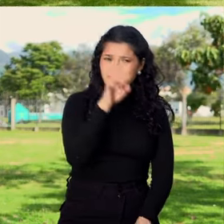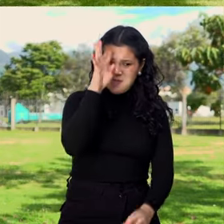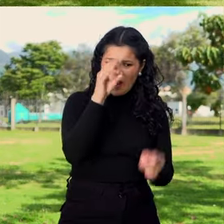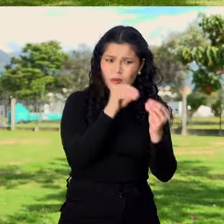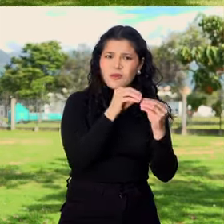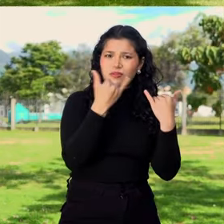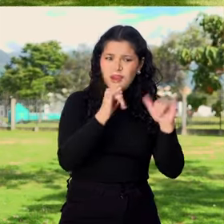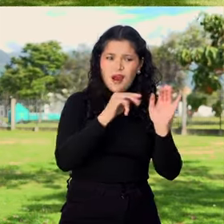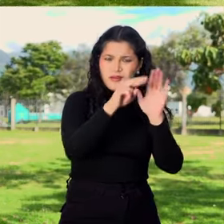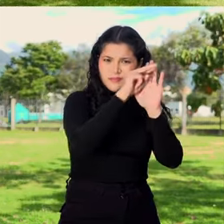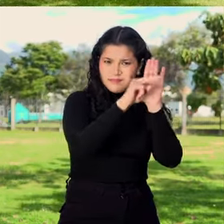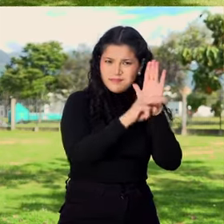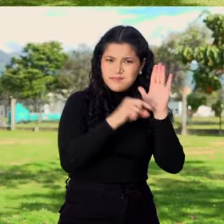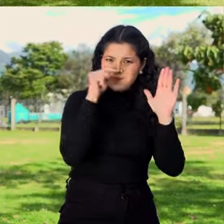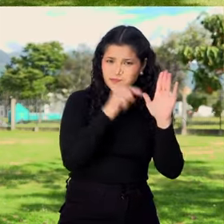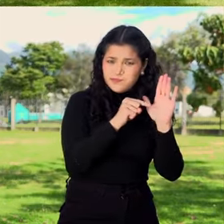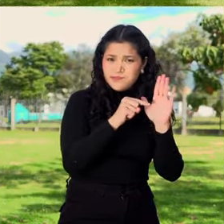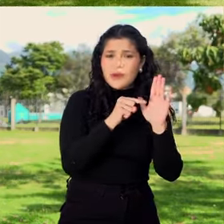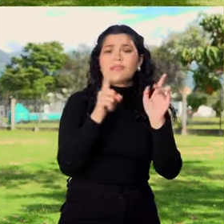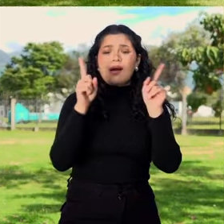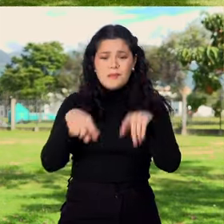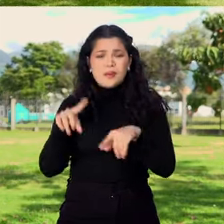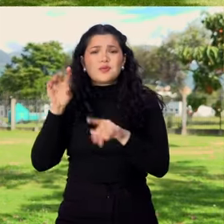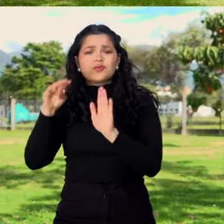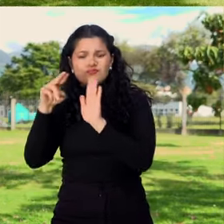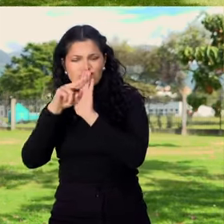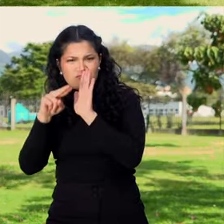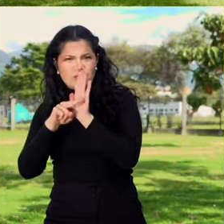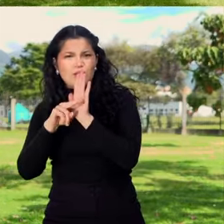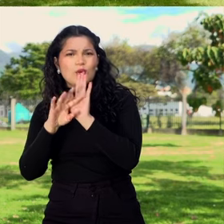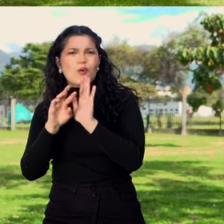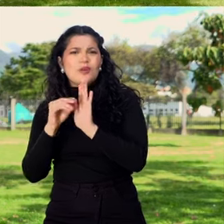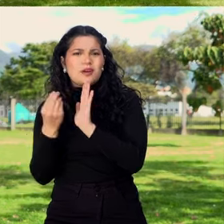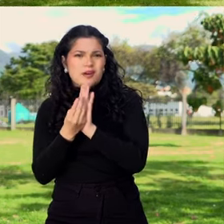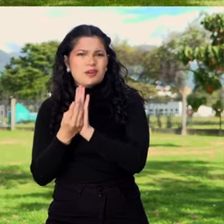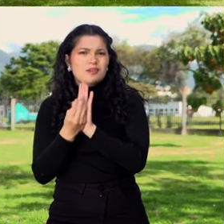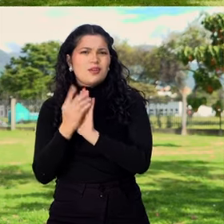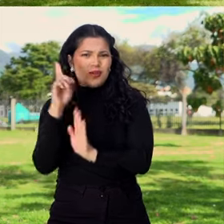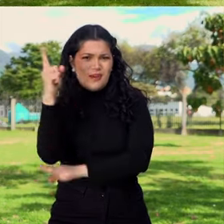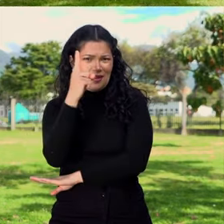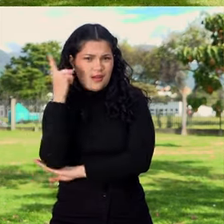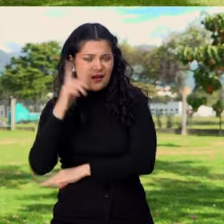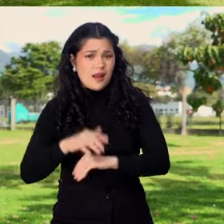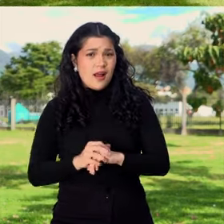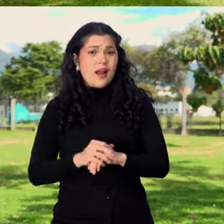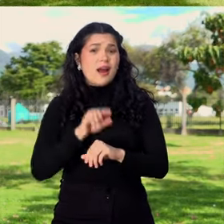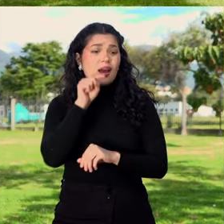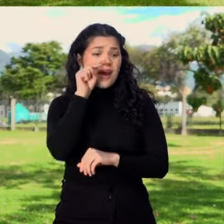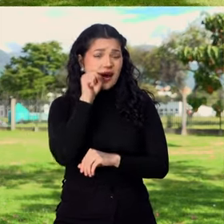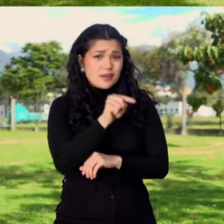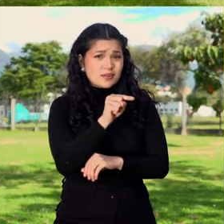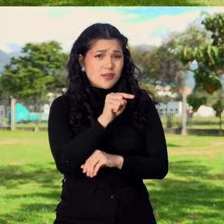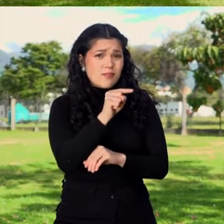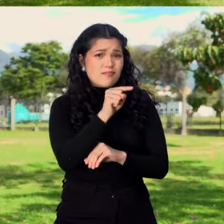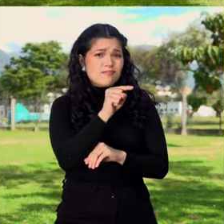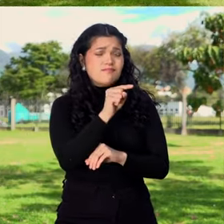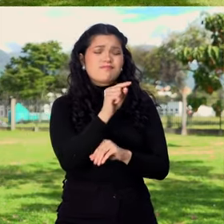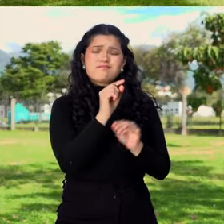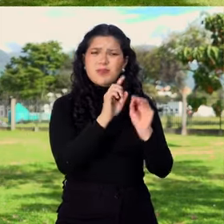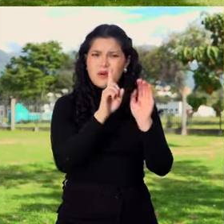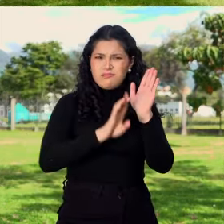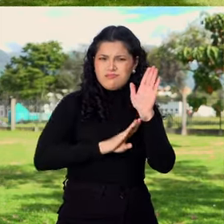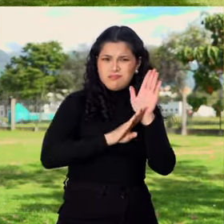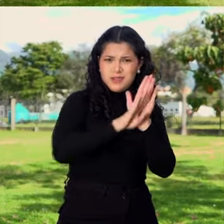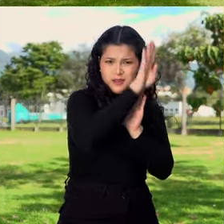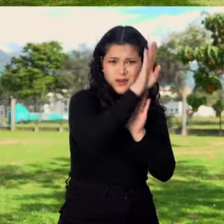establecido en la Norma y de acuerdo con lo establecido en nuestro estatuto general este plan global de desarrollo debe